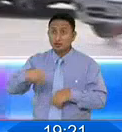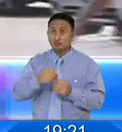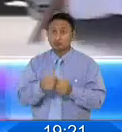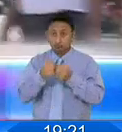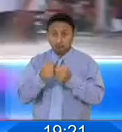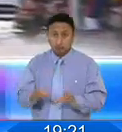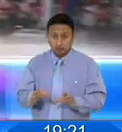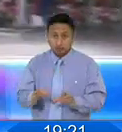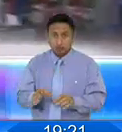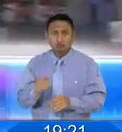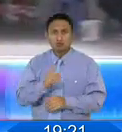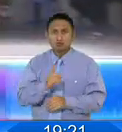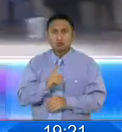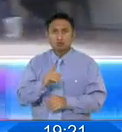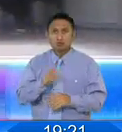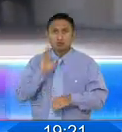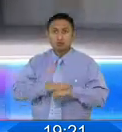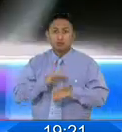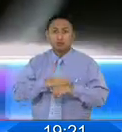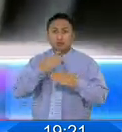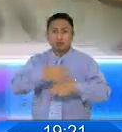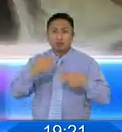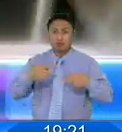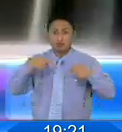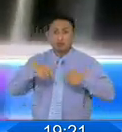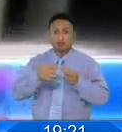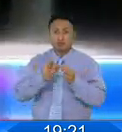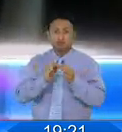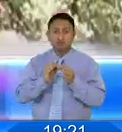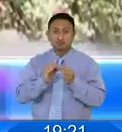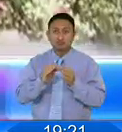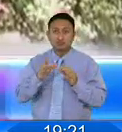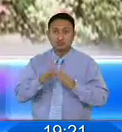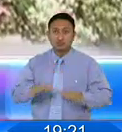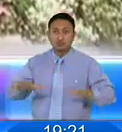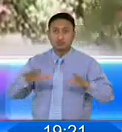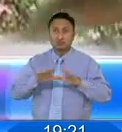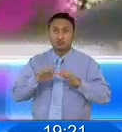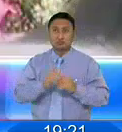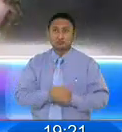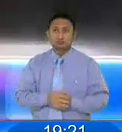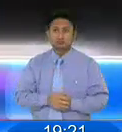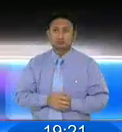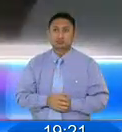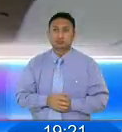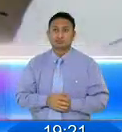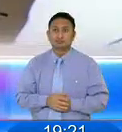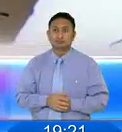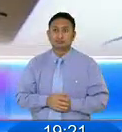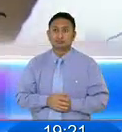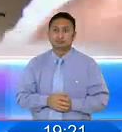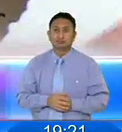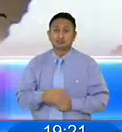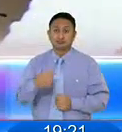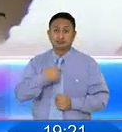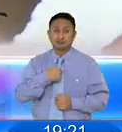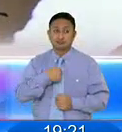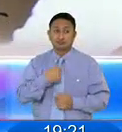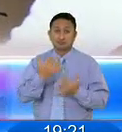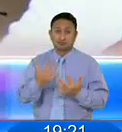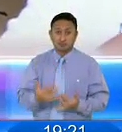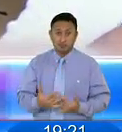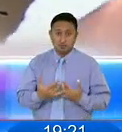terminen invirtiendo en materiales útiles en la elaboración de las bases para los ramos. No sé, al menos nosotros estábamos